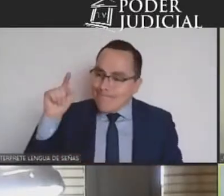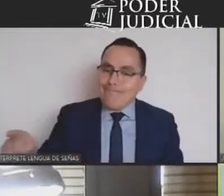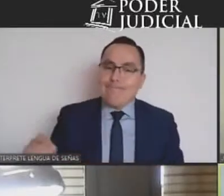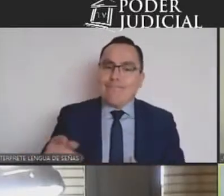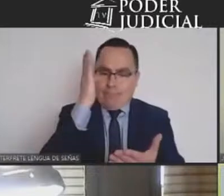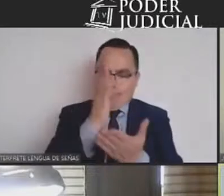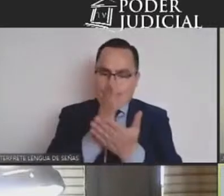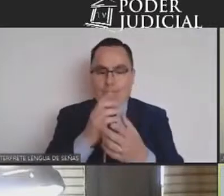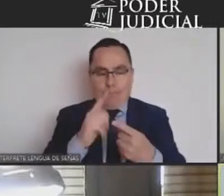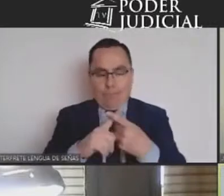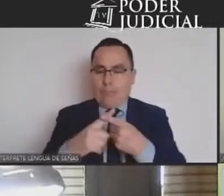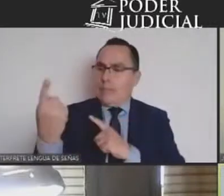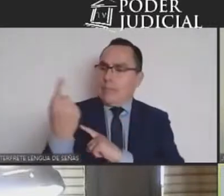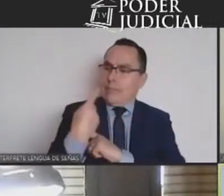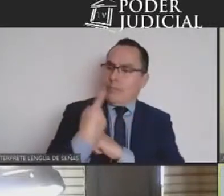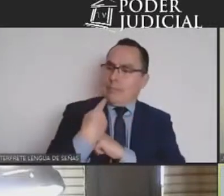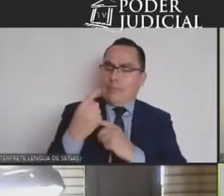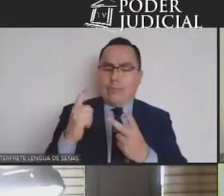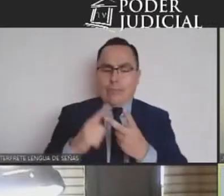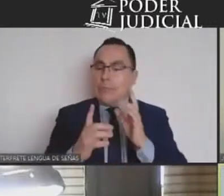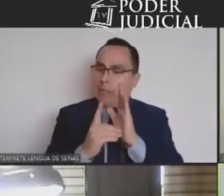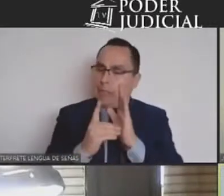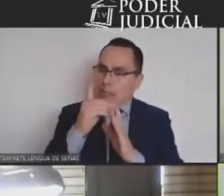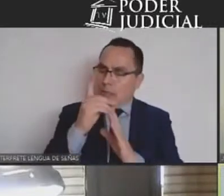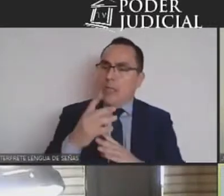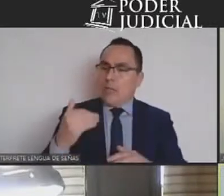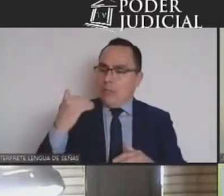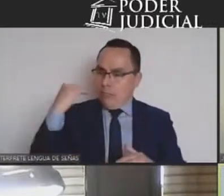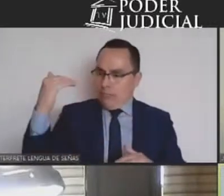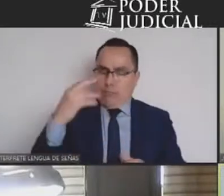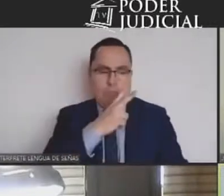deberes de desarrollar la potestad